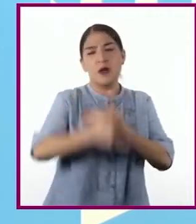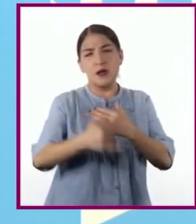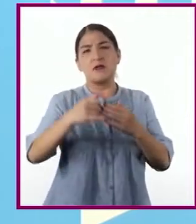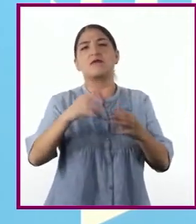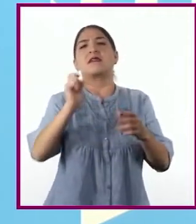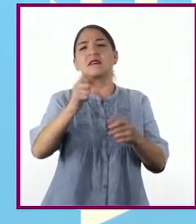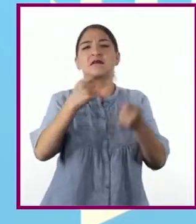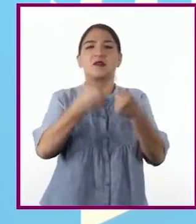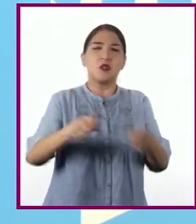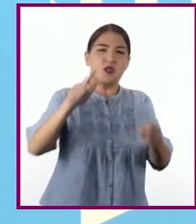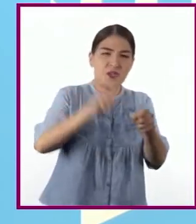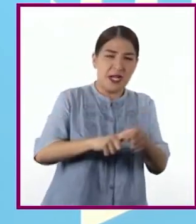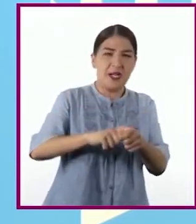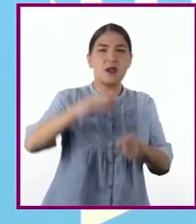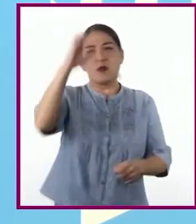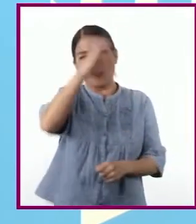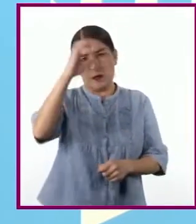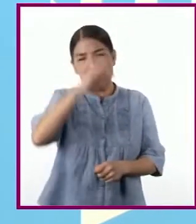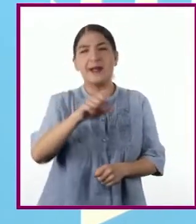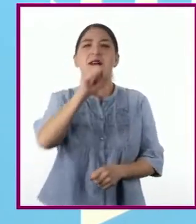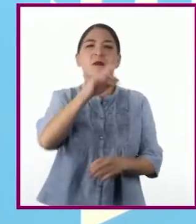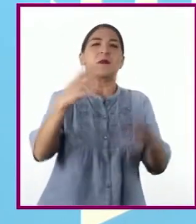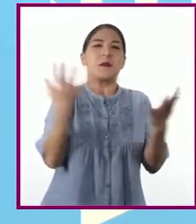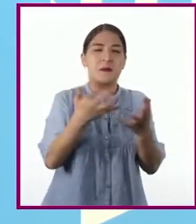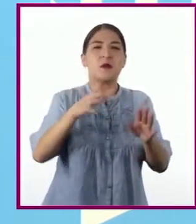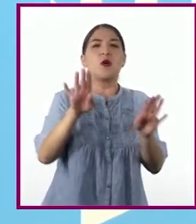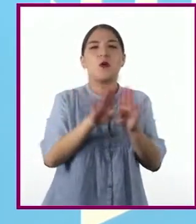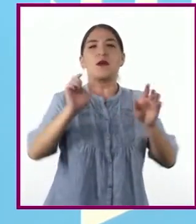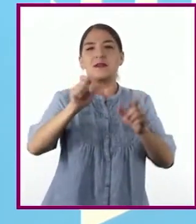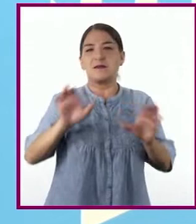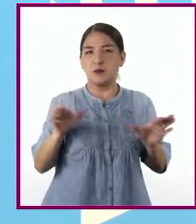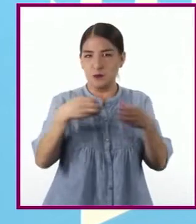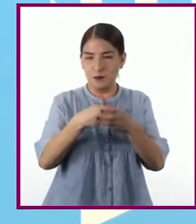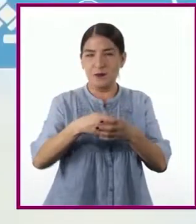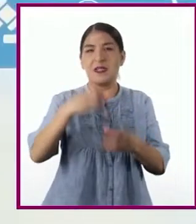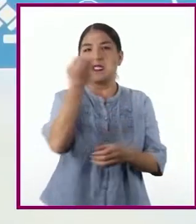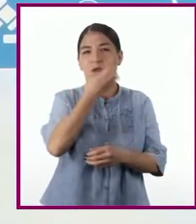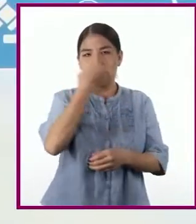sociales o culturales y fomentarlos desde la comunidad escolar.